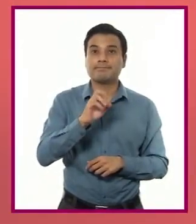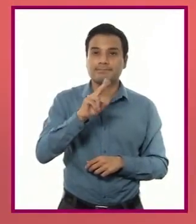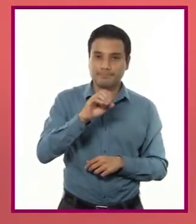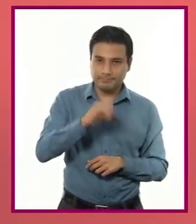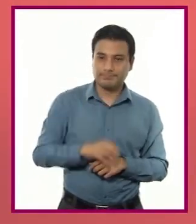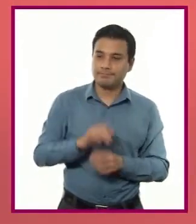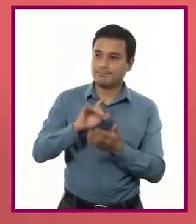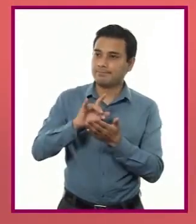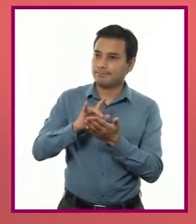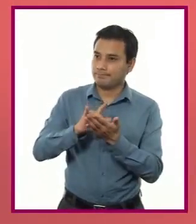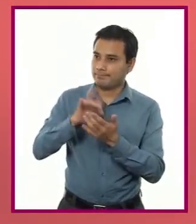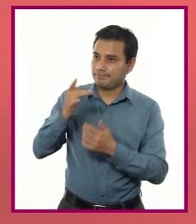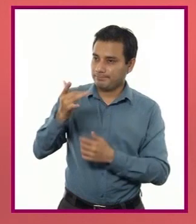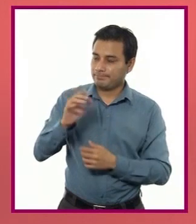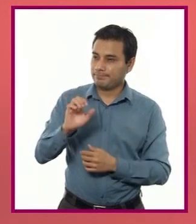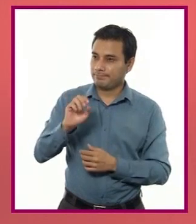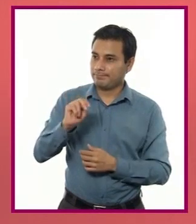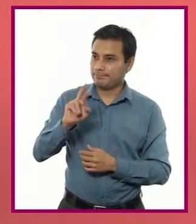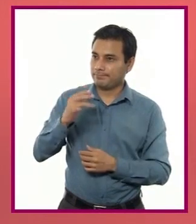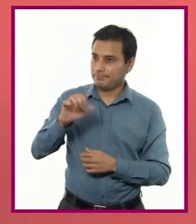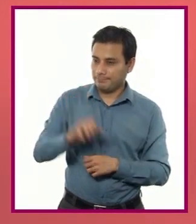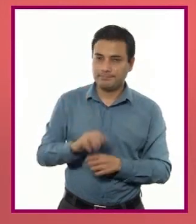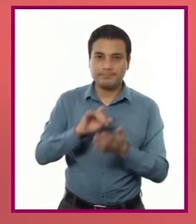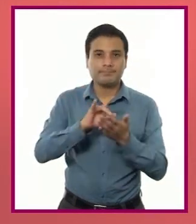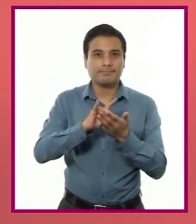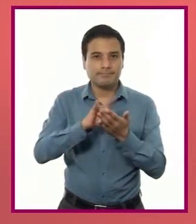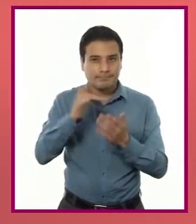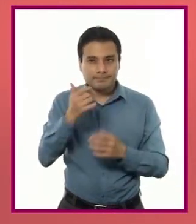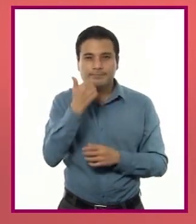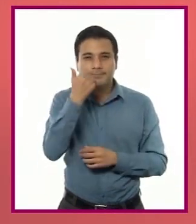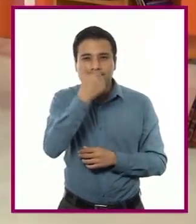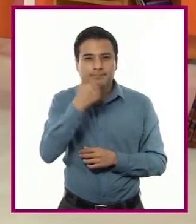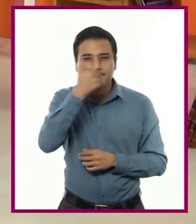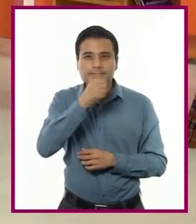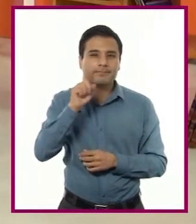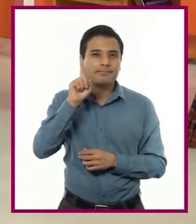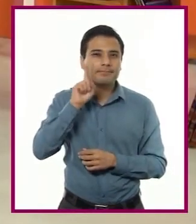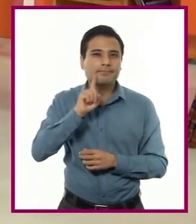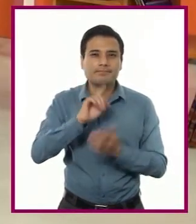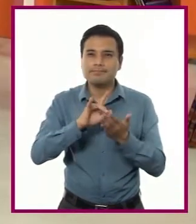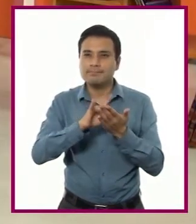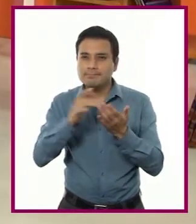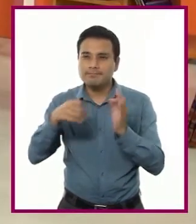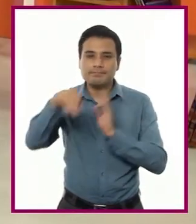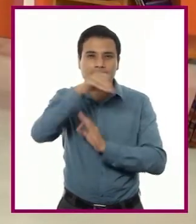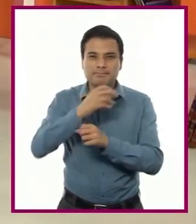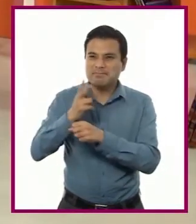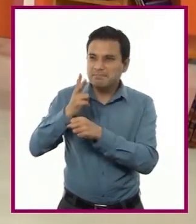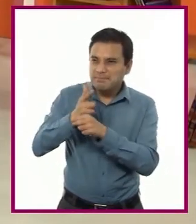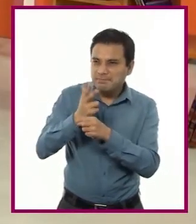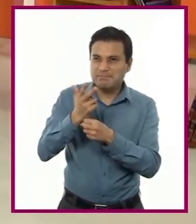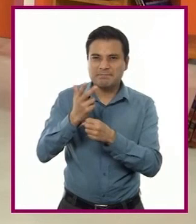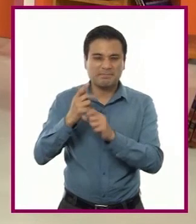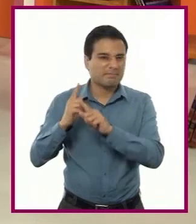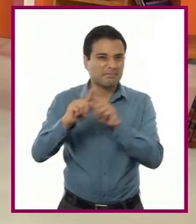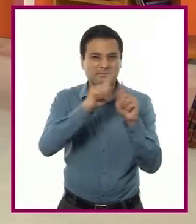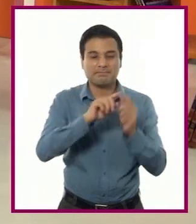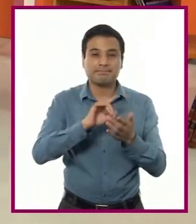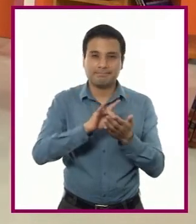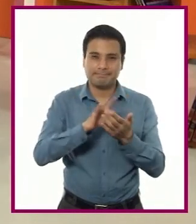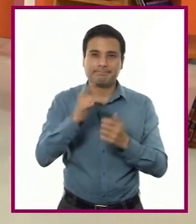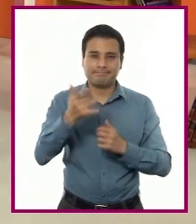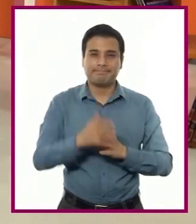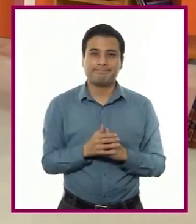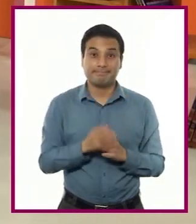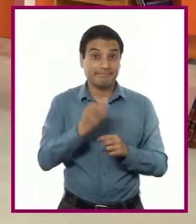agradezco a Enrique Rodal, a Luna, así como a todo el equipo que hace posible que estemos aquí compartiendo esta sesión con ustedes.